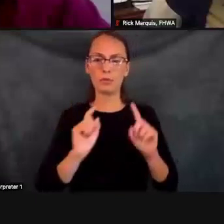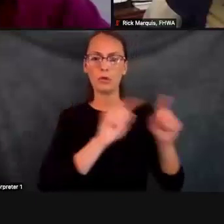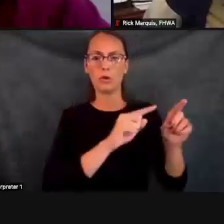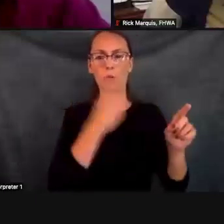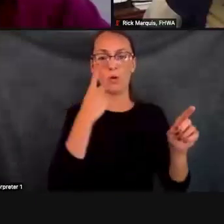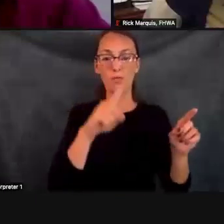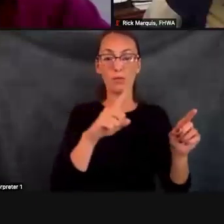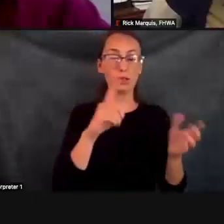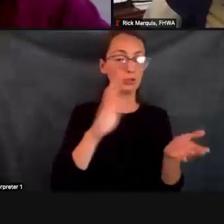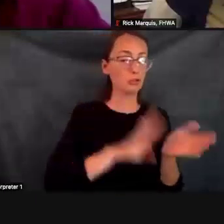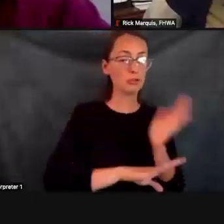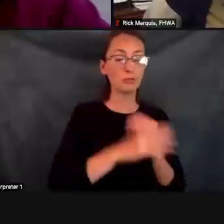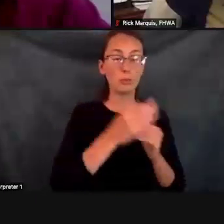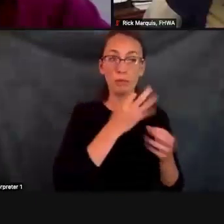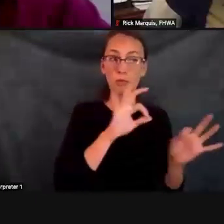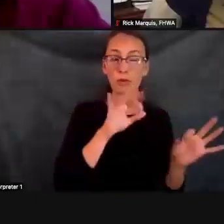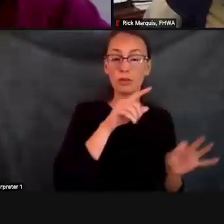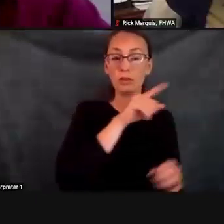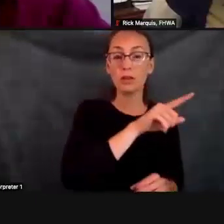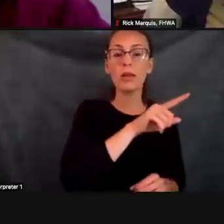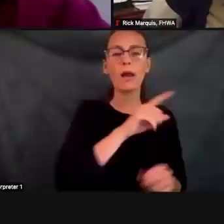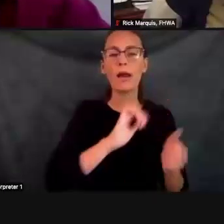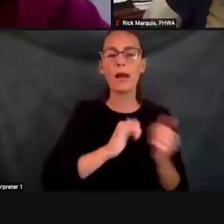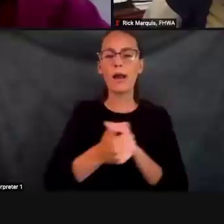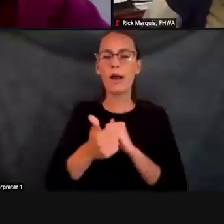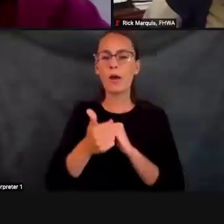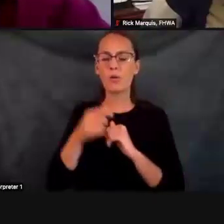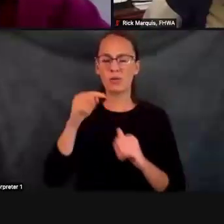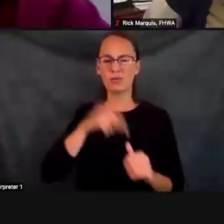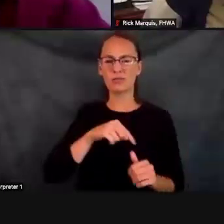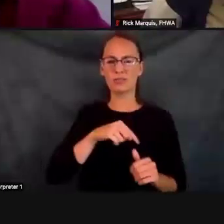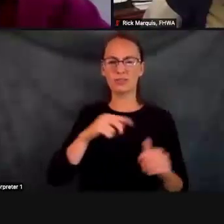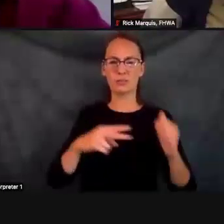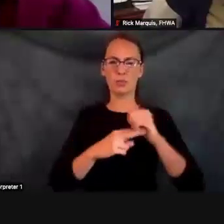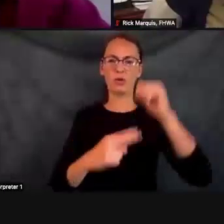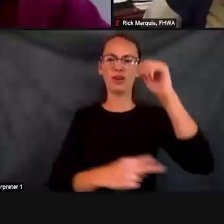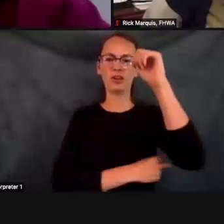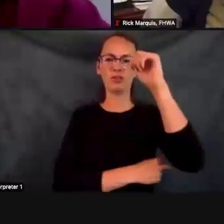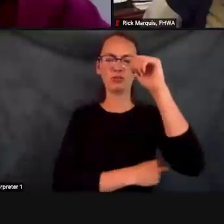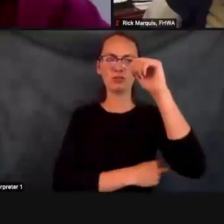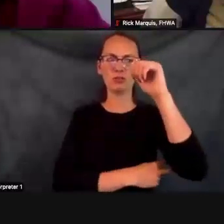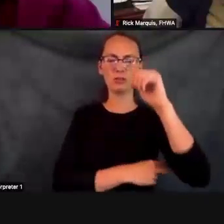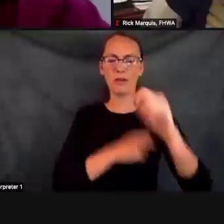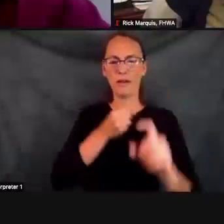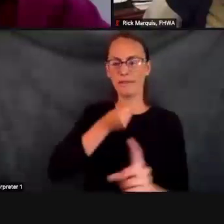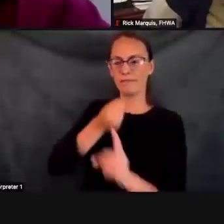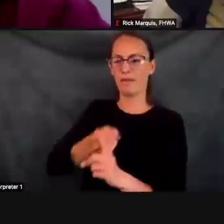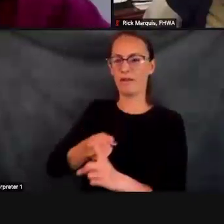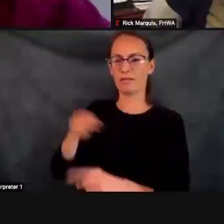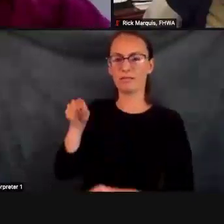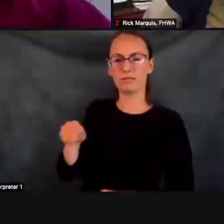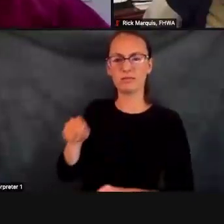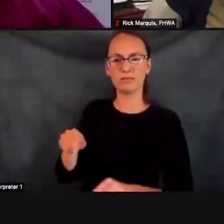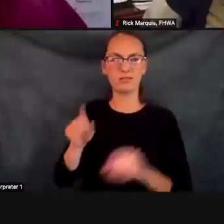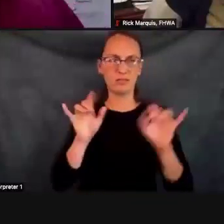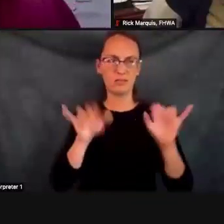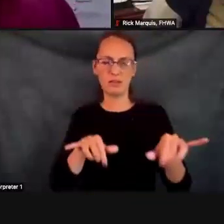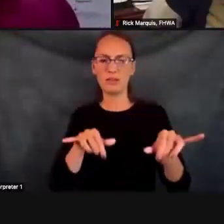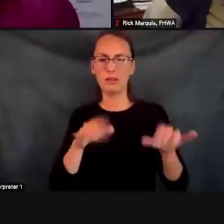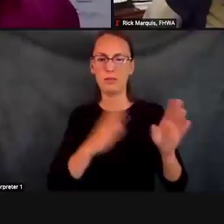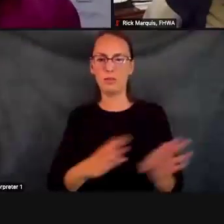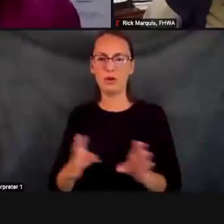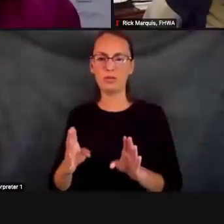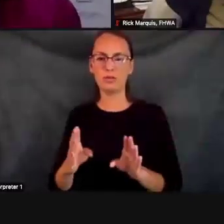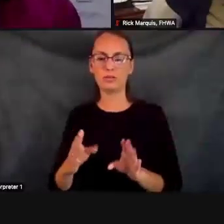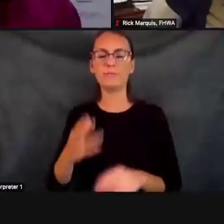formación, su educación descontada. Entonces, una vez que se construya ese puente, yo quisiera saber cómo van